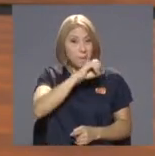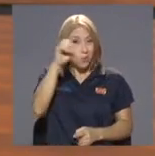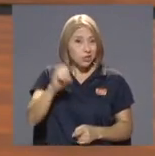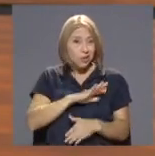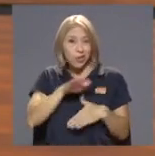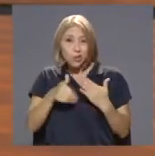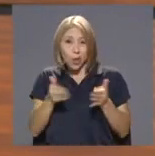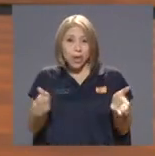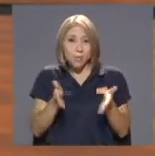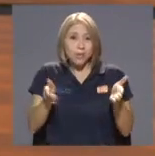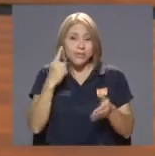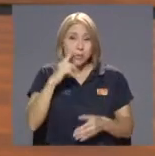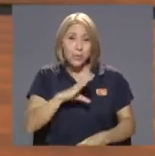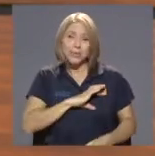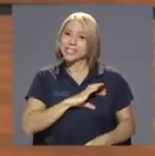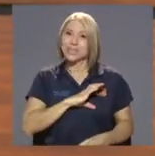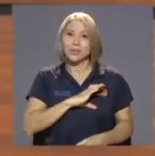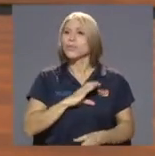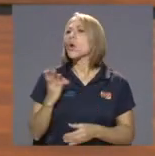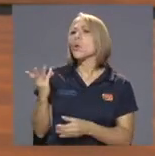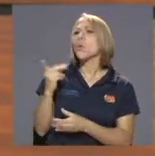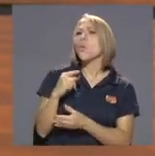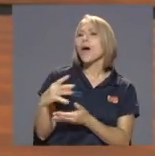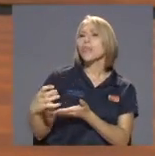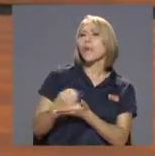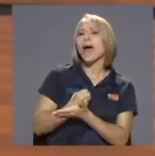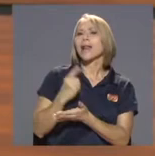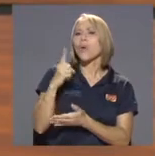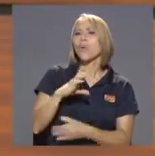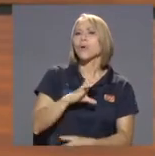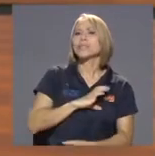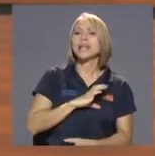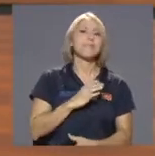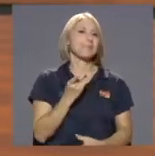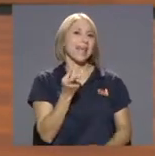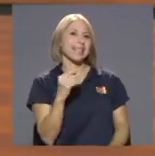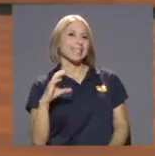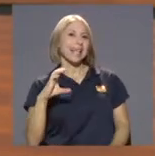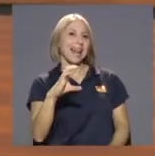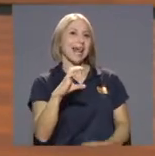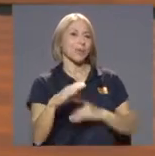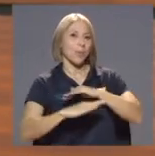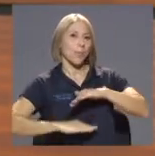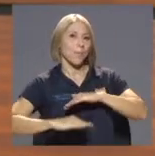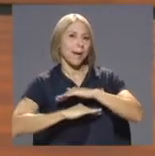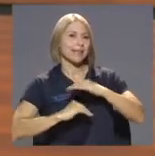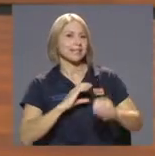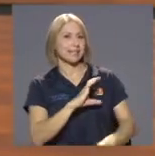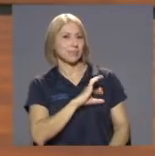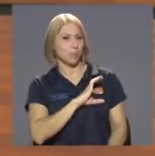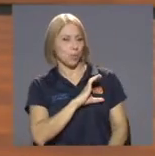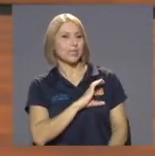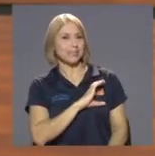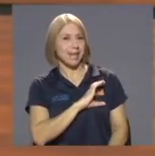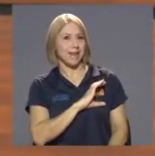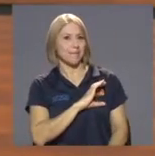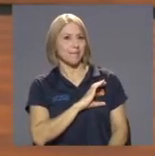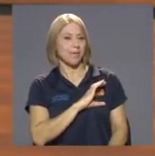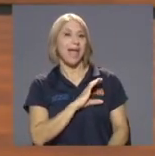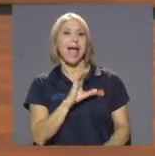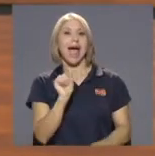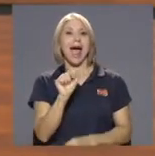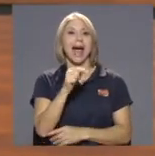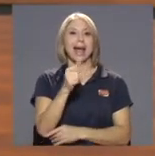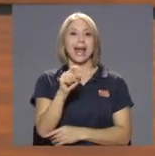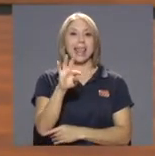creo que para llegar a ser policía... ¿Cuánto gana un policía? Un policía, el salario base de un policía, un agente uno, que es lo que